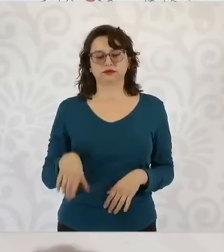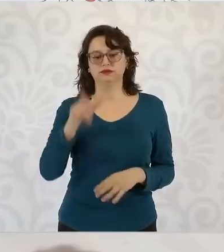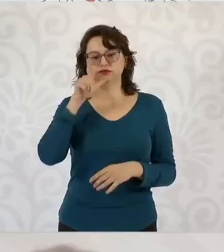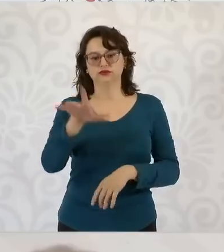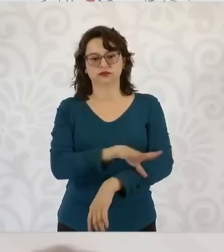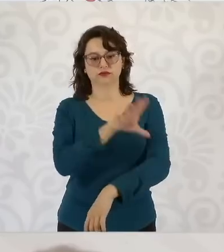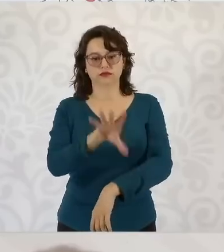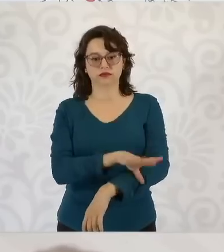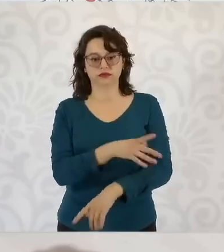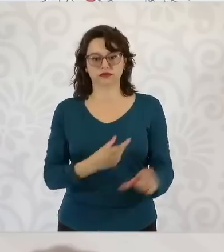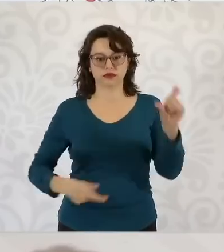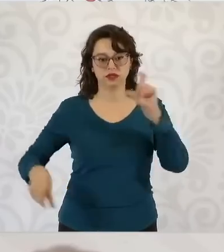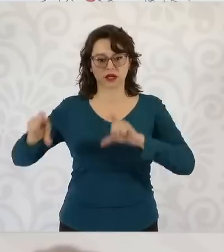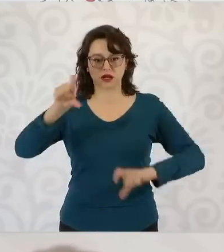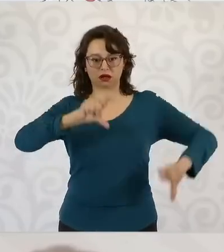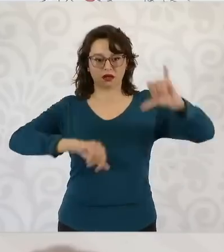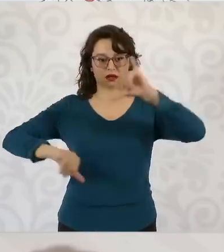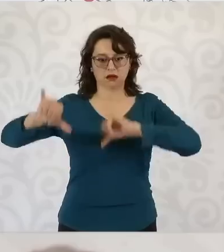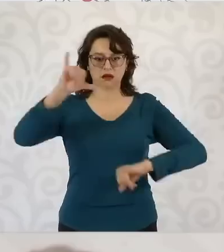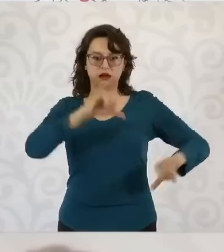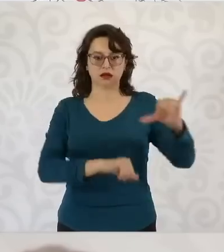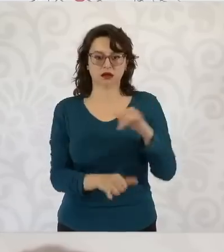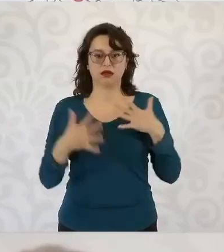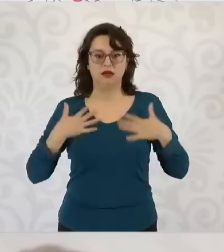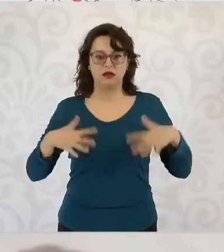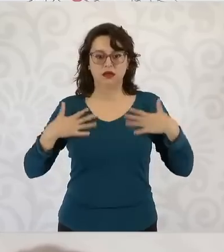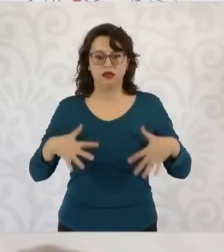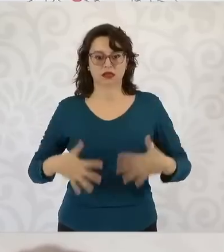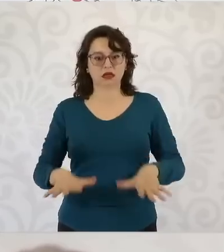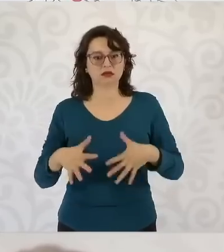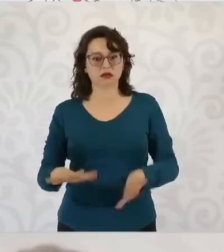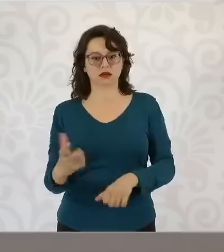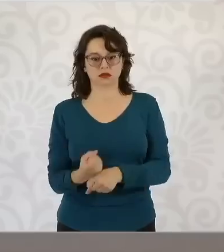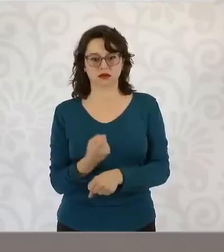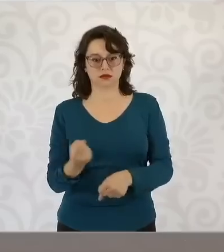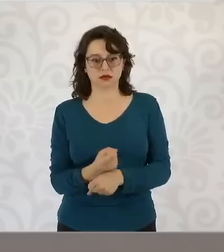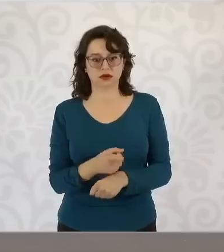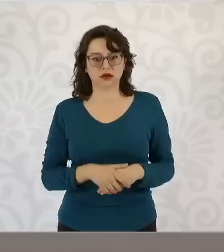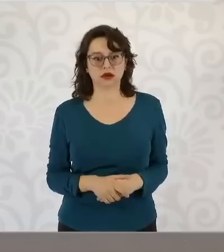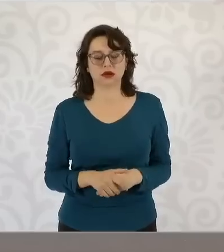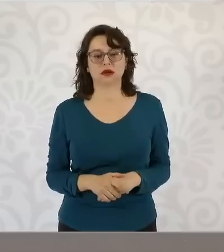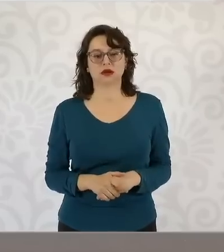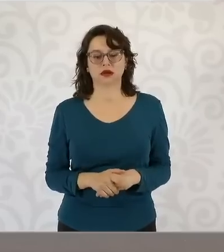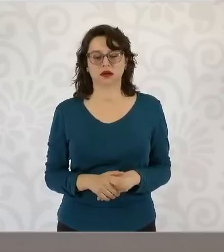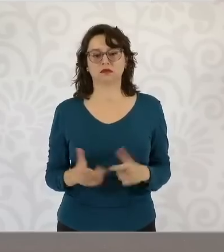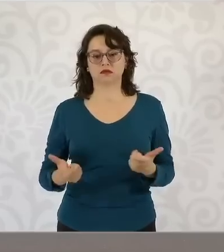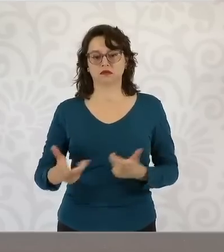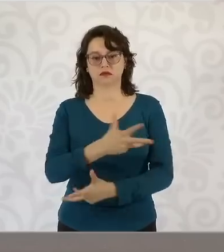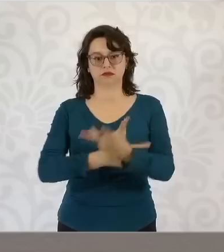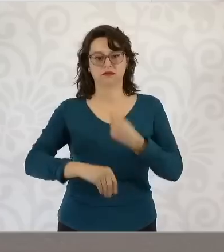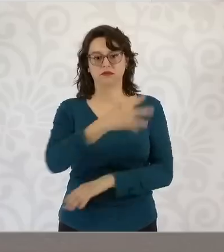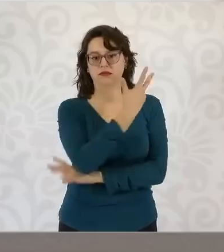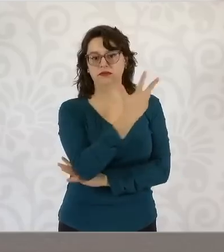energía, química y petroquímica, textil y calzado, economía circular, energías